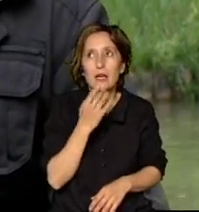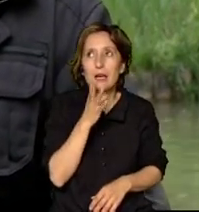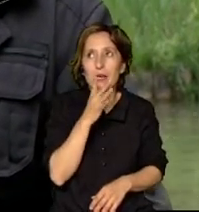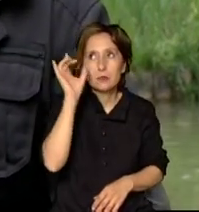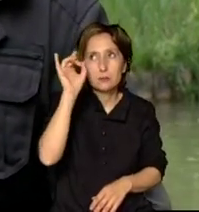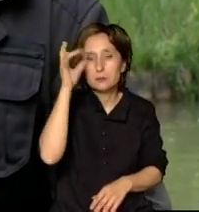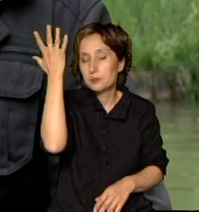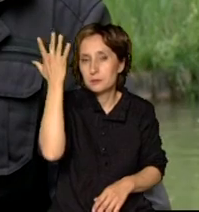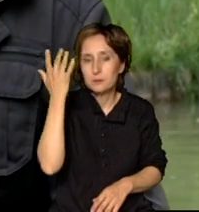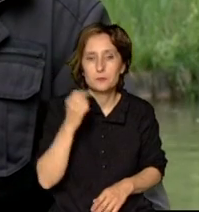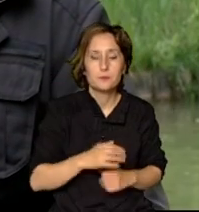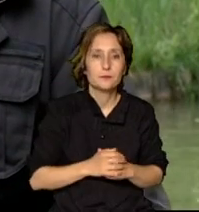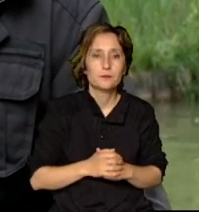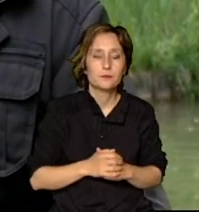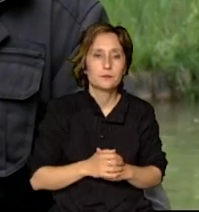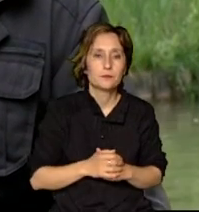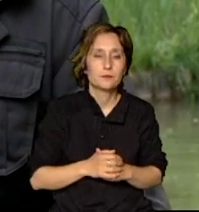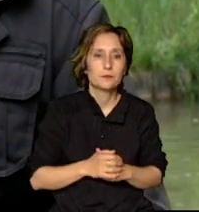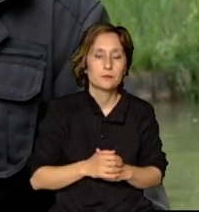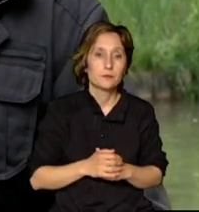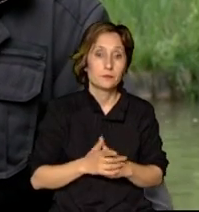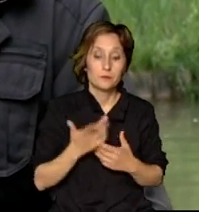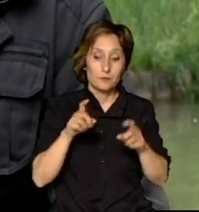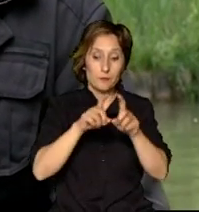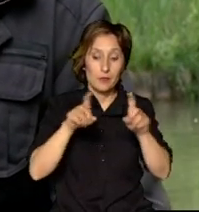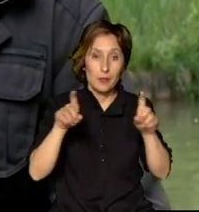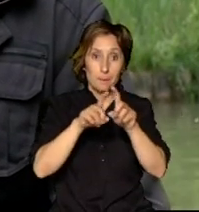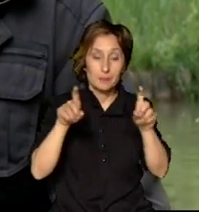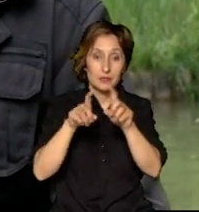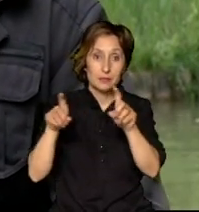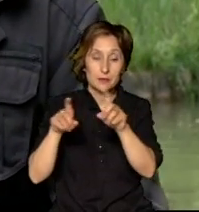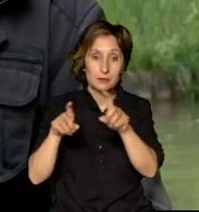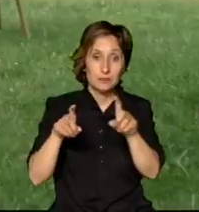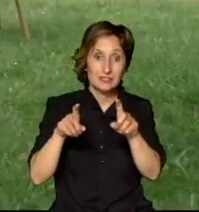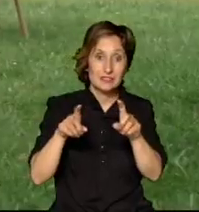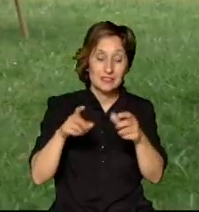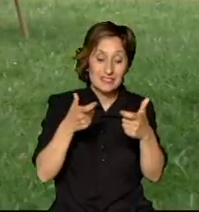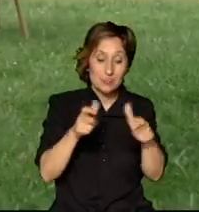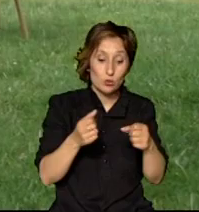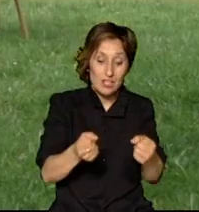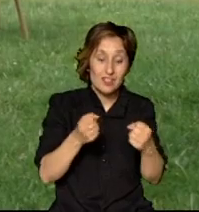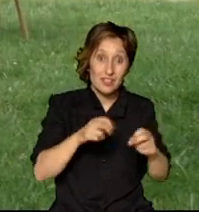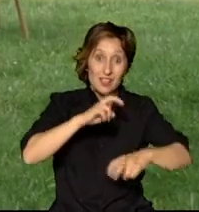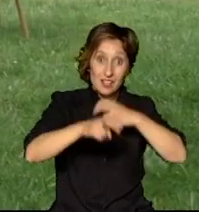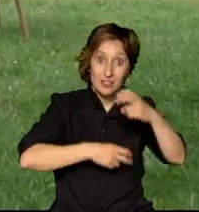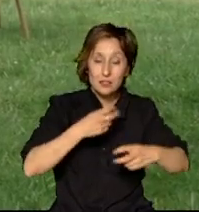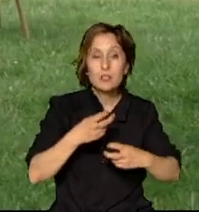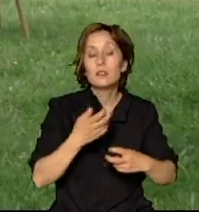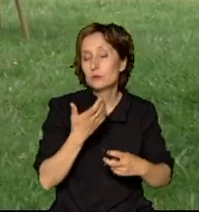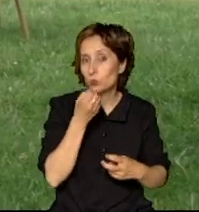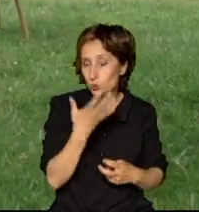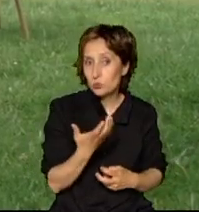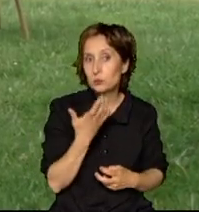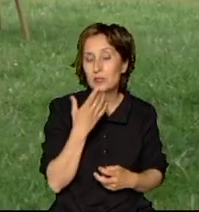viene así de primeras a la cabeza, las empresas que trabajan en el sector de energías renovables, ¿no? Como puede